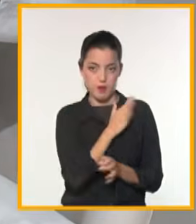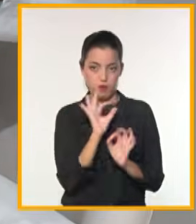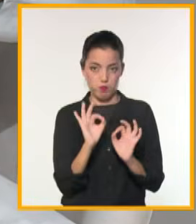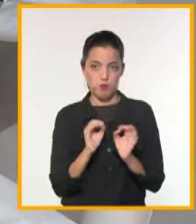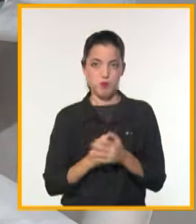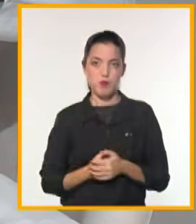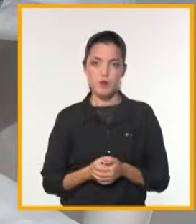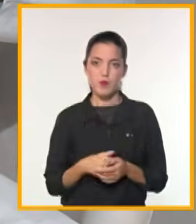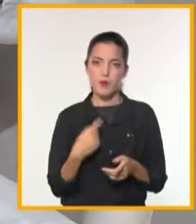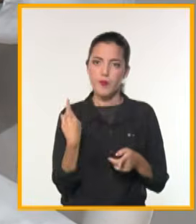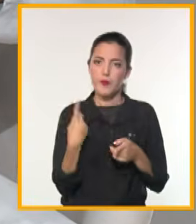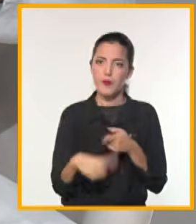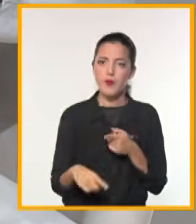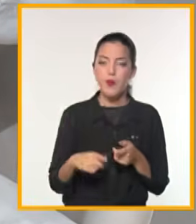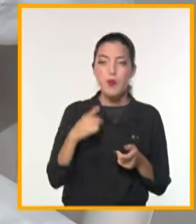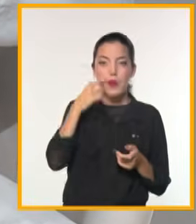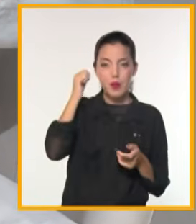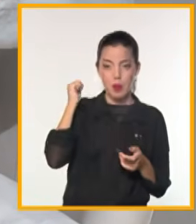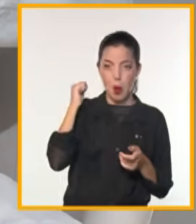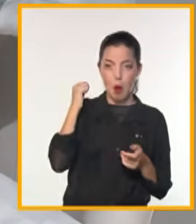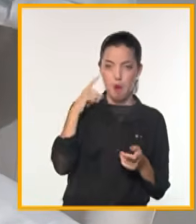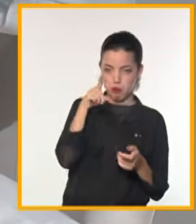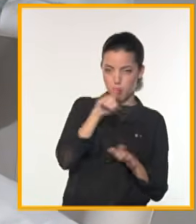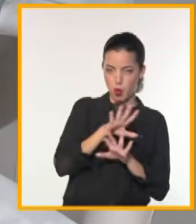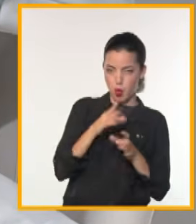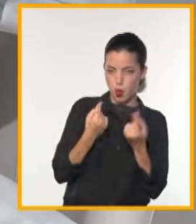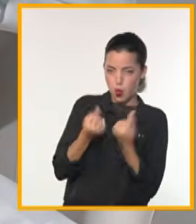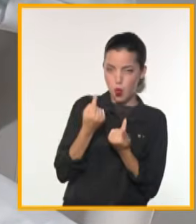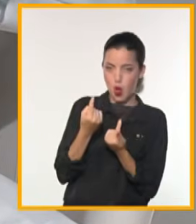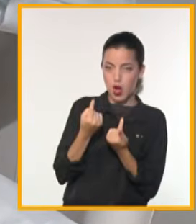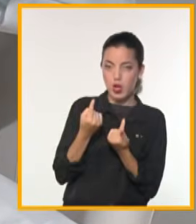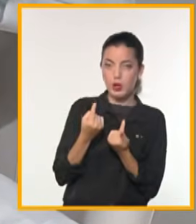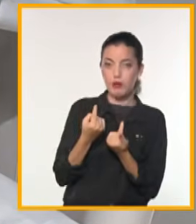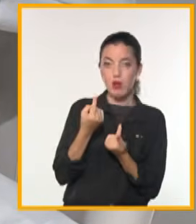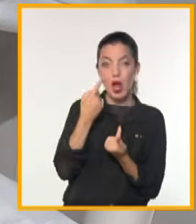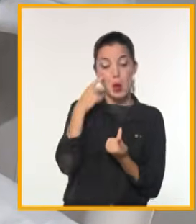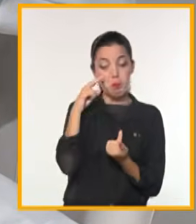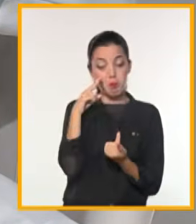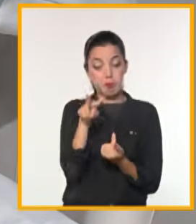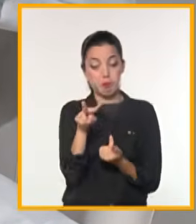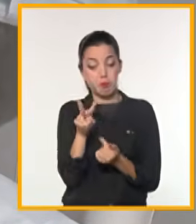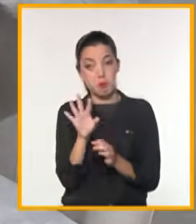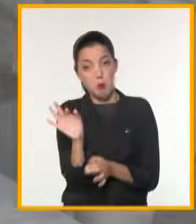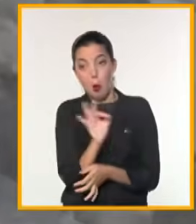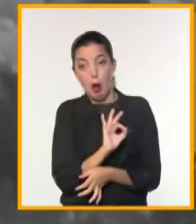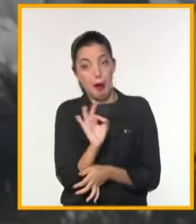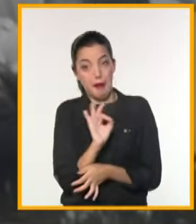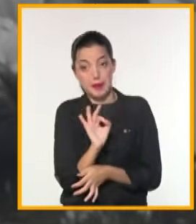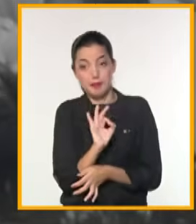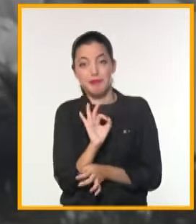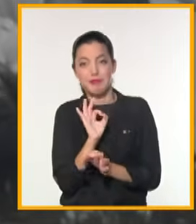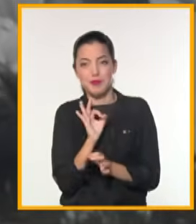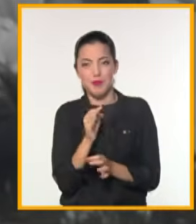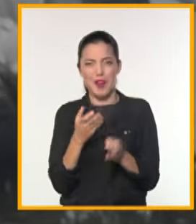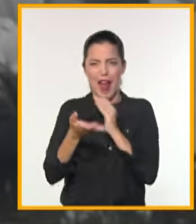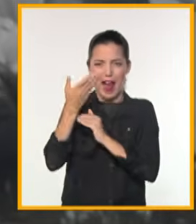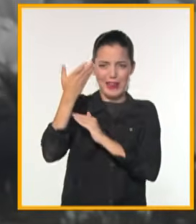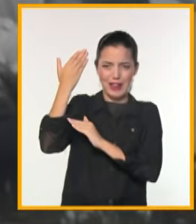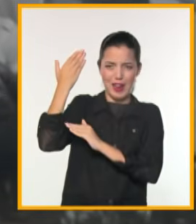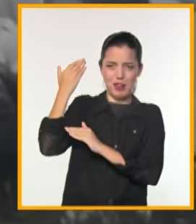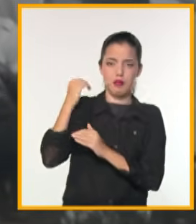No, Jorge está atrás. Ahí yo no lo veo claro, ¿no entiendes? Pero es el que está atrás.